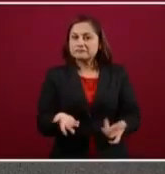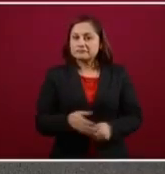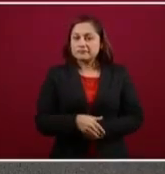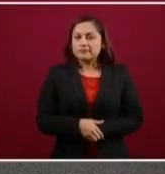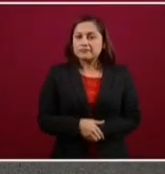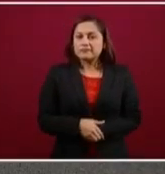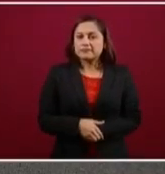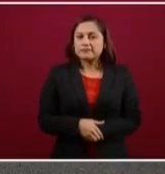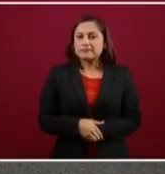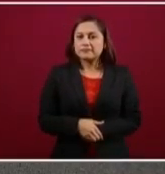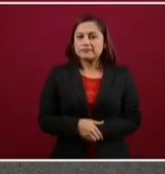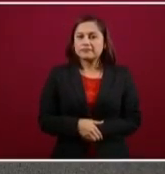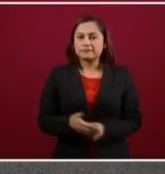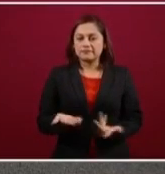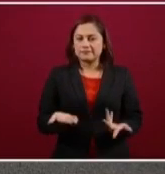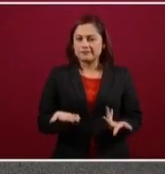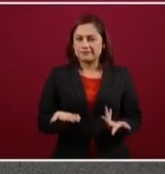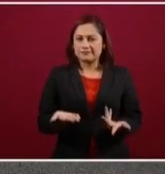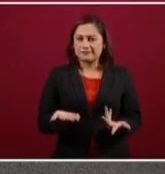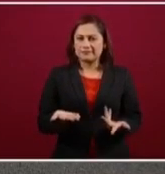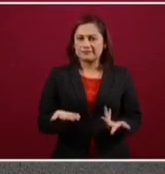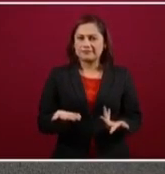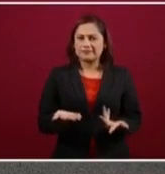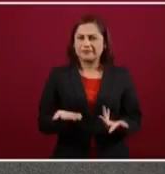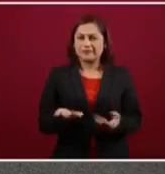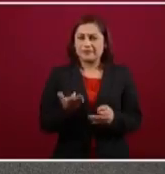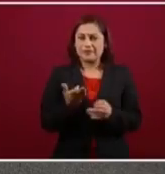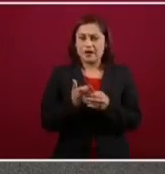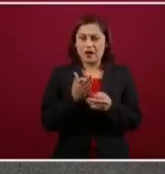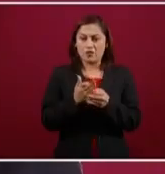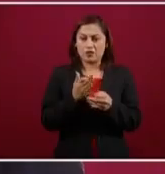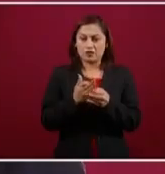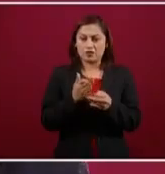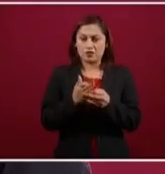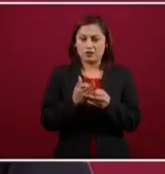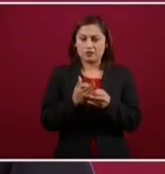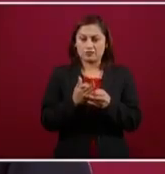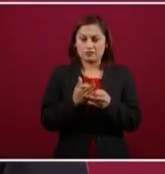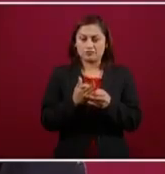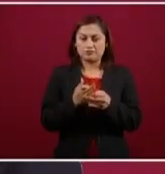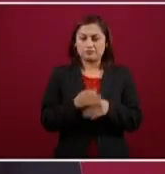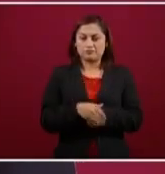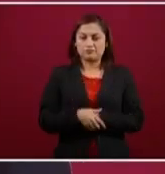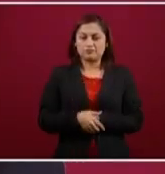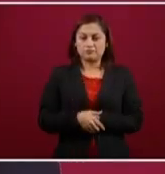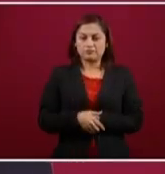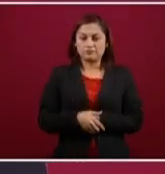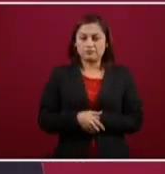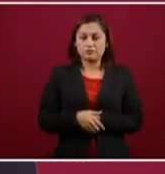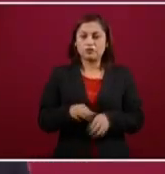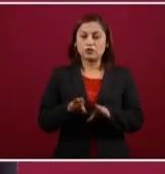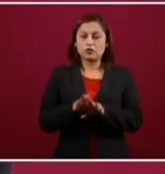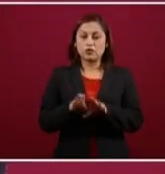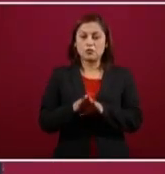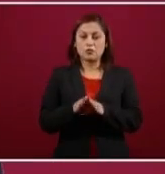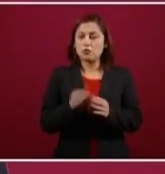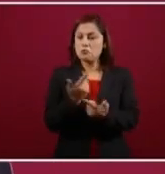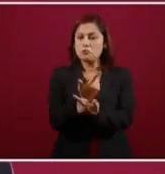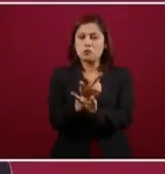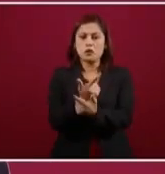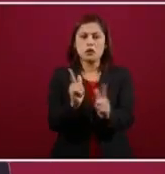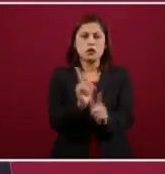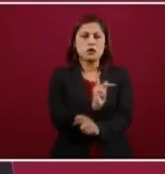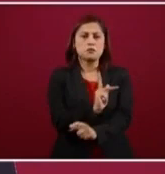Entonces, no hay ningún interés en limitar la libertad de expresión, al